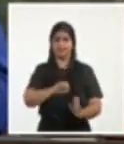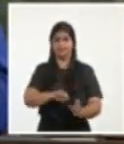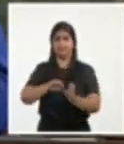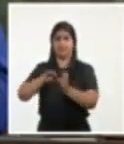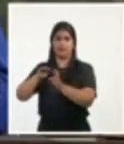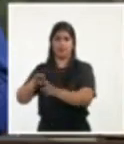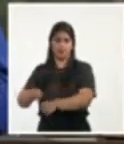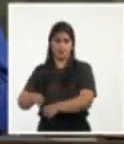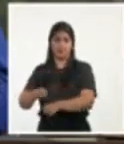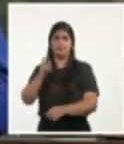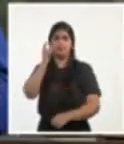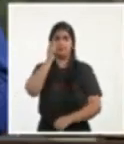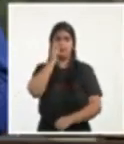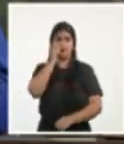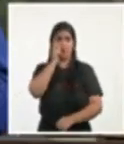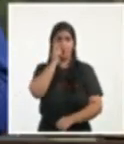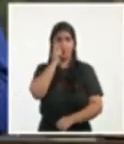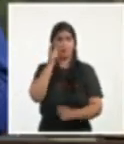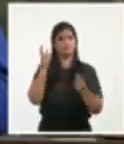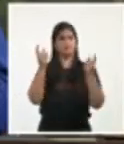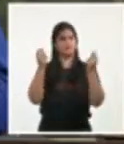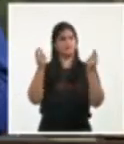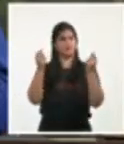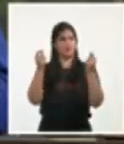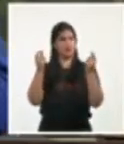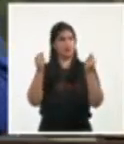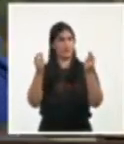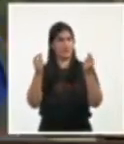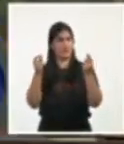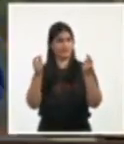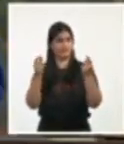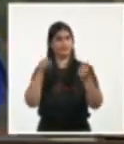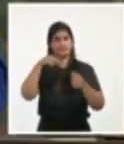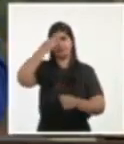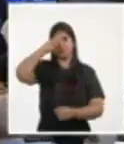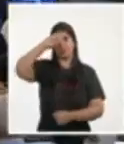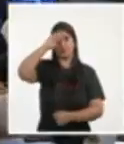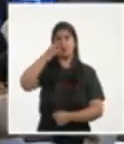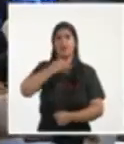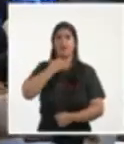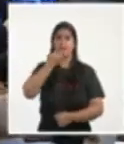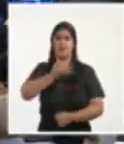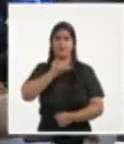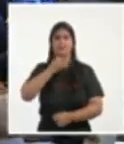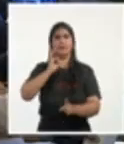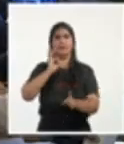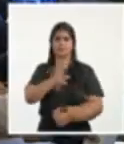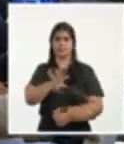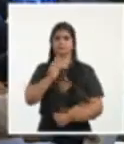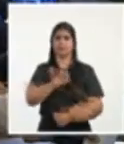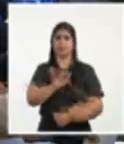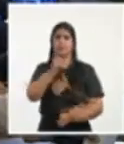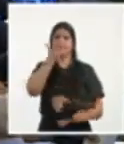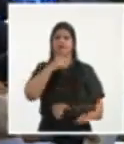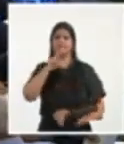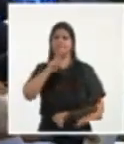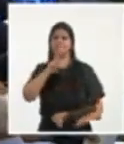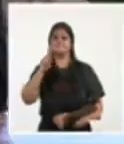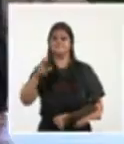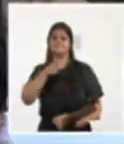Alejandro Gil a hablar de los temas económicos asociados a la COVID. Adelante, Marrero. Sí, bueno, gracias,